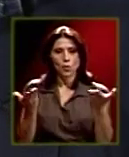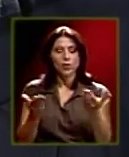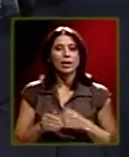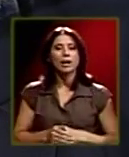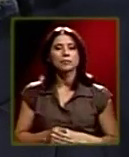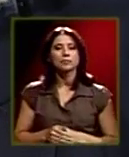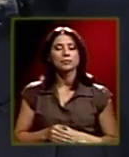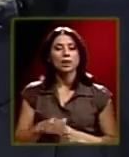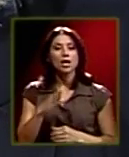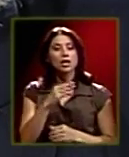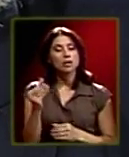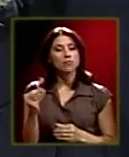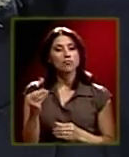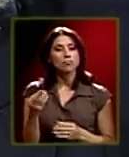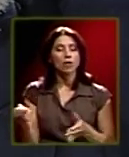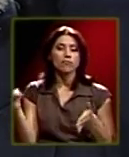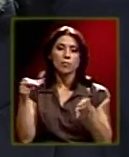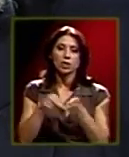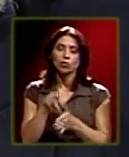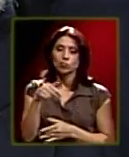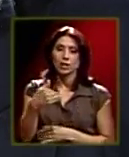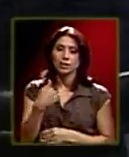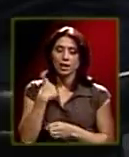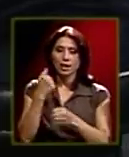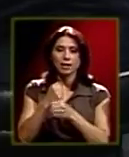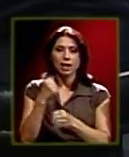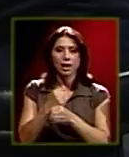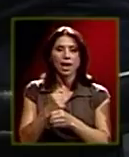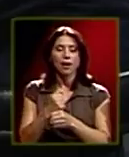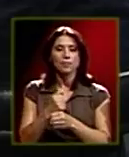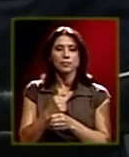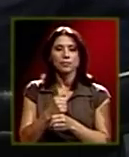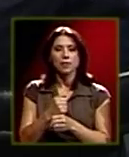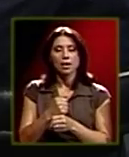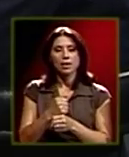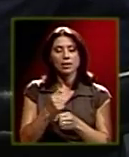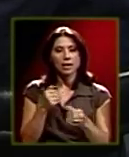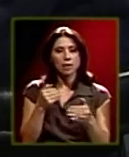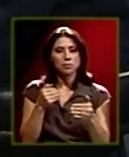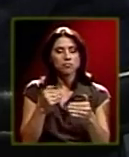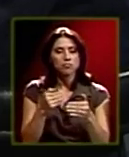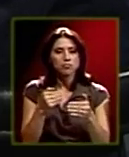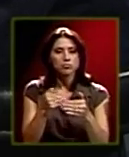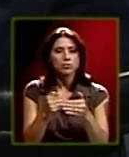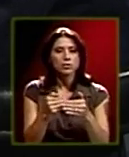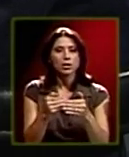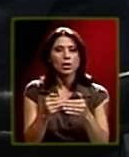Y repito, usted tiene un poco esta tarea de aproximarla. Sí.